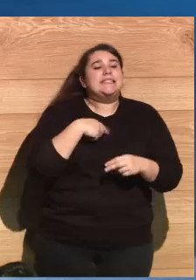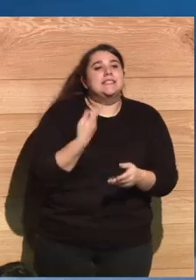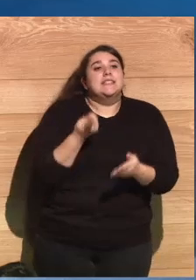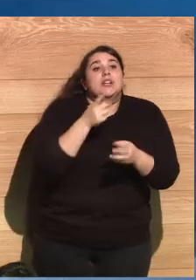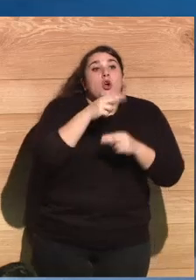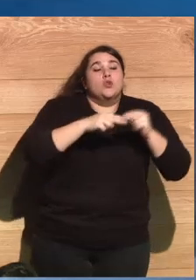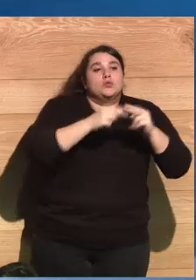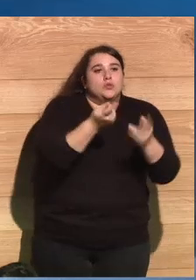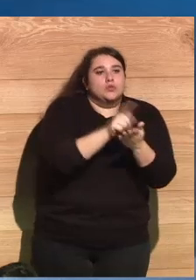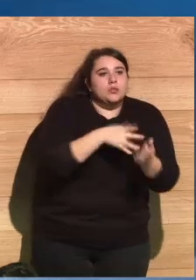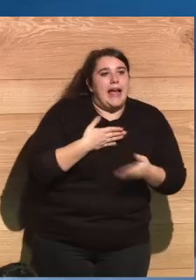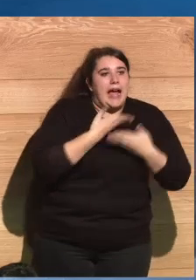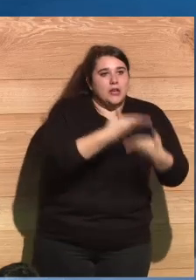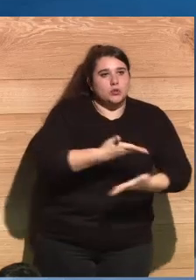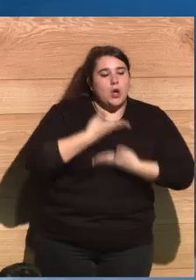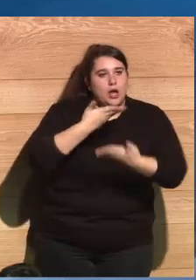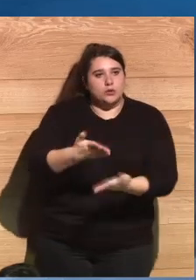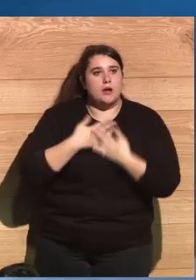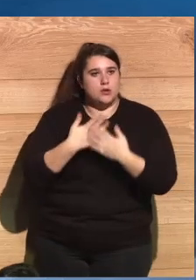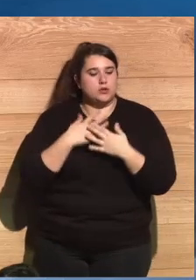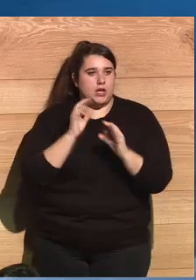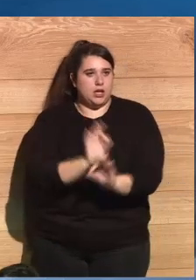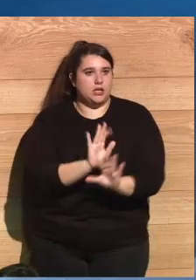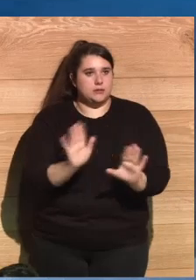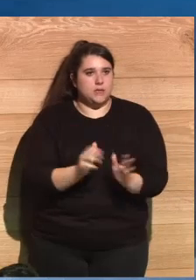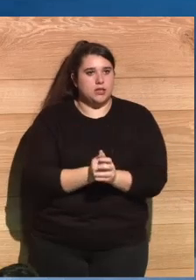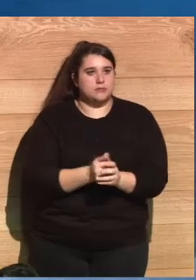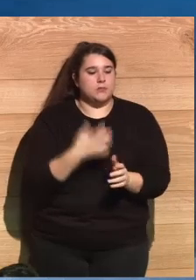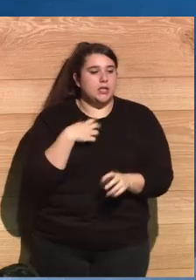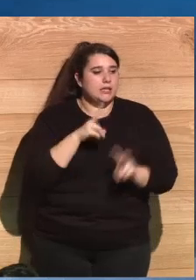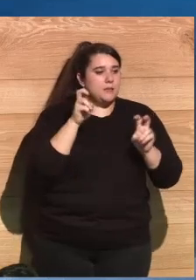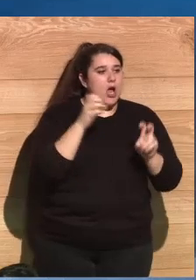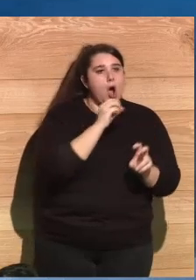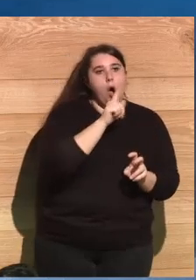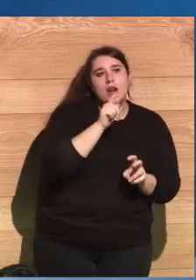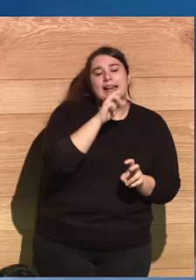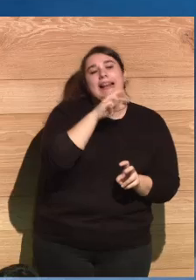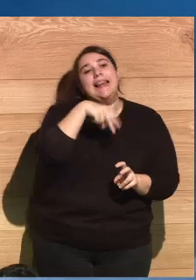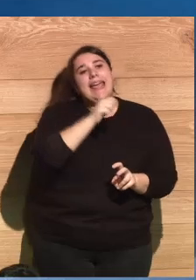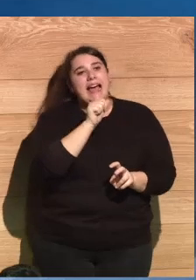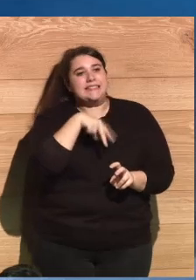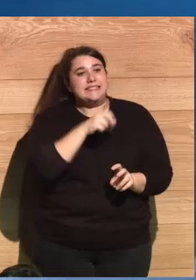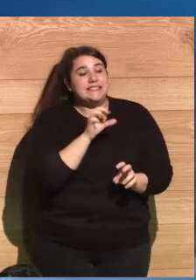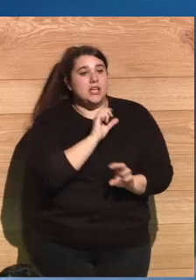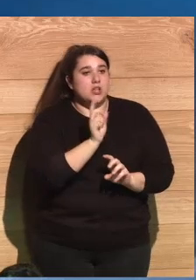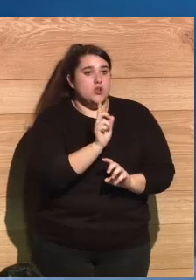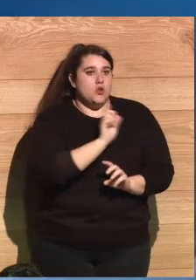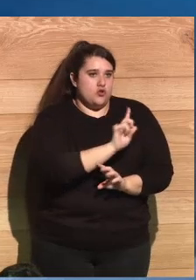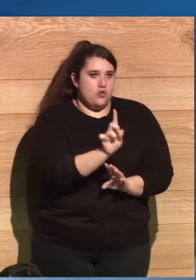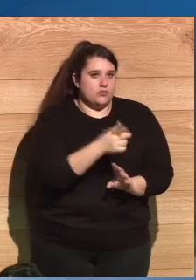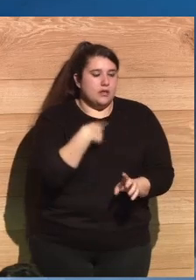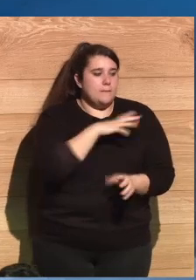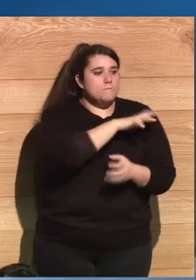después de un desastre como fue el Katrina, porque no solo fue Nueva Orleans, es que todos los pueblos de los alrededores